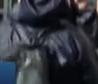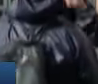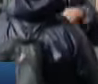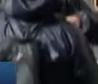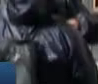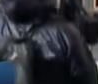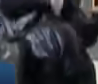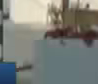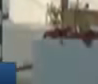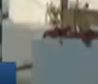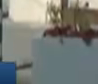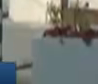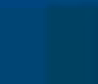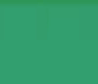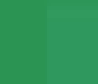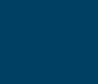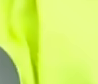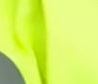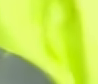COVID-19.